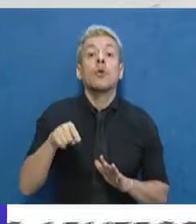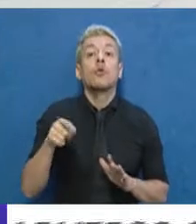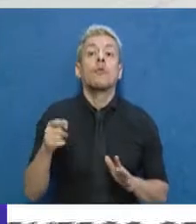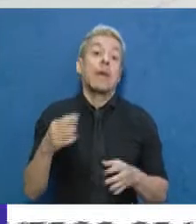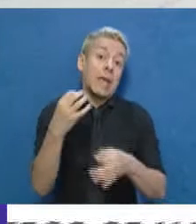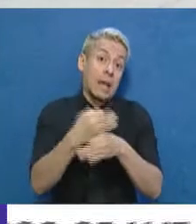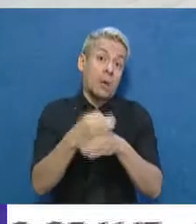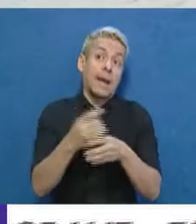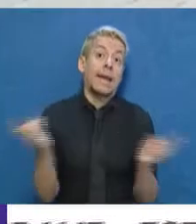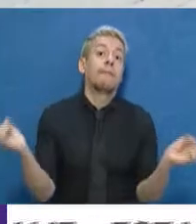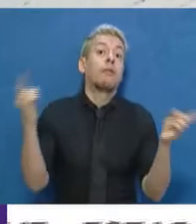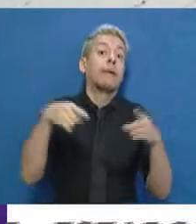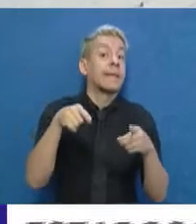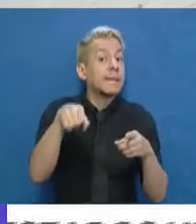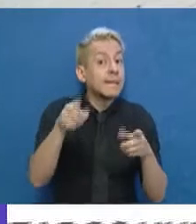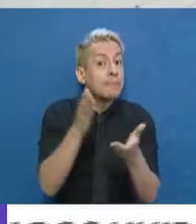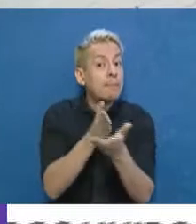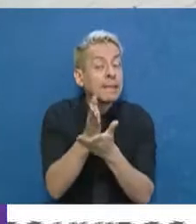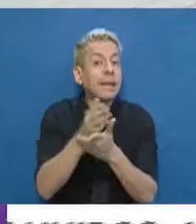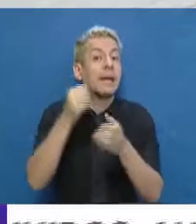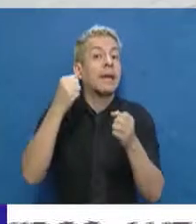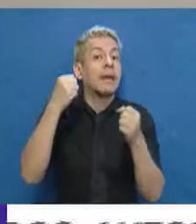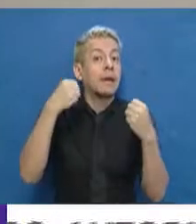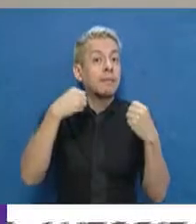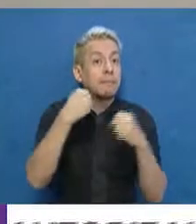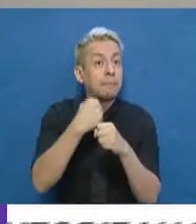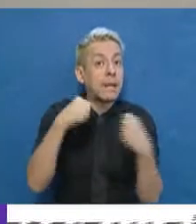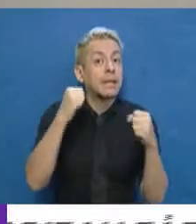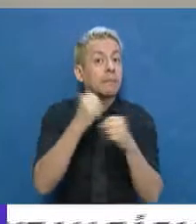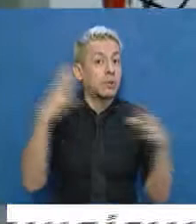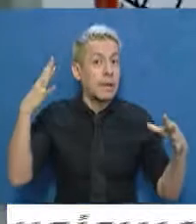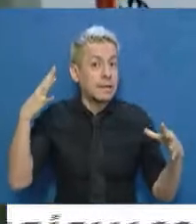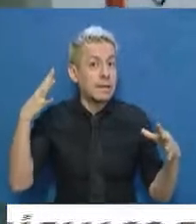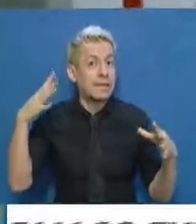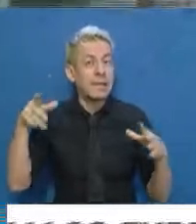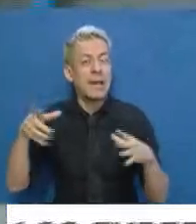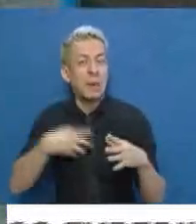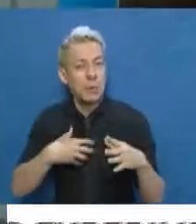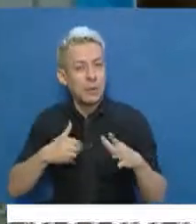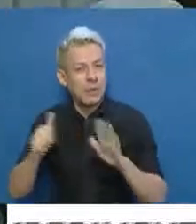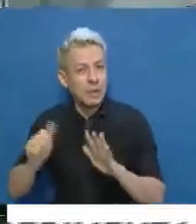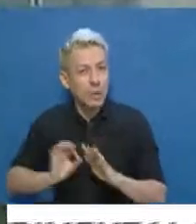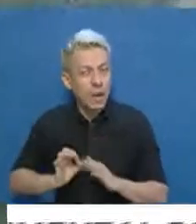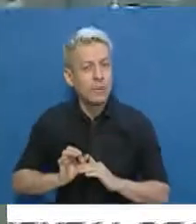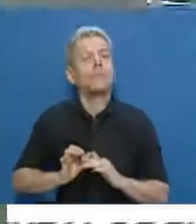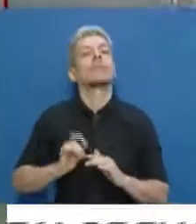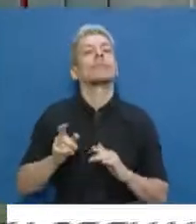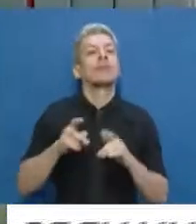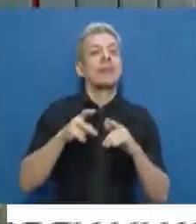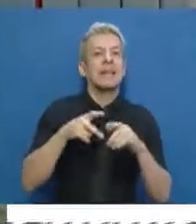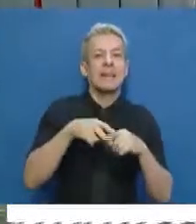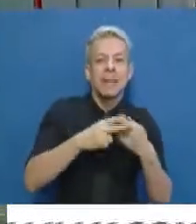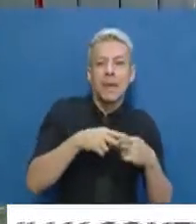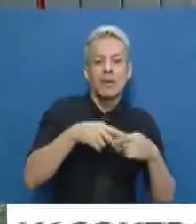presencialidad para las prácticas profesionalizantes, para los chicos de sexto año, mediciones con utilizar distintos tipos de instrumentos que le